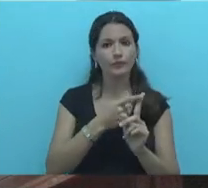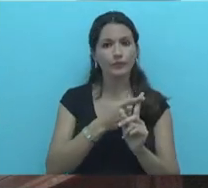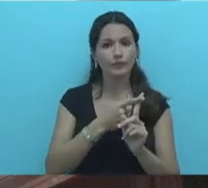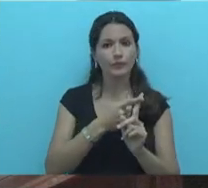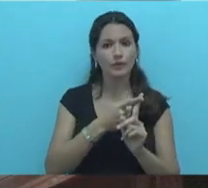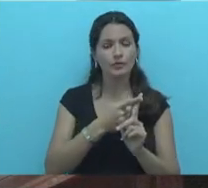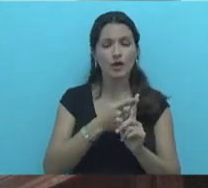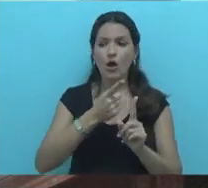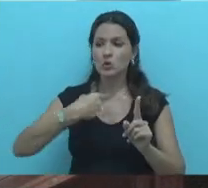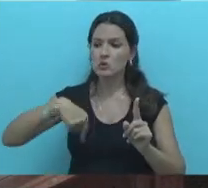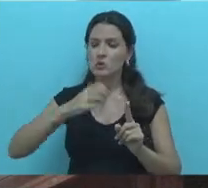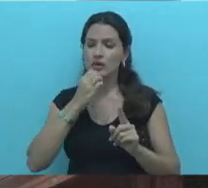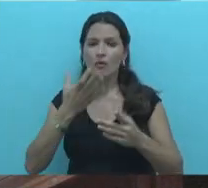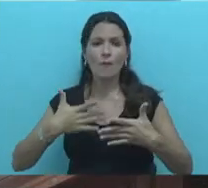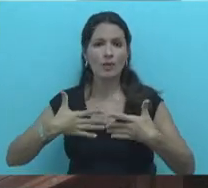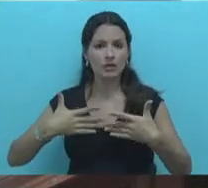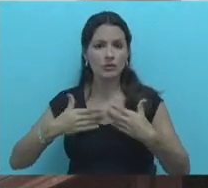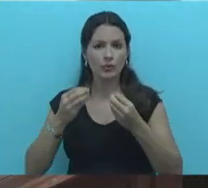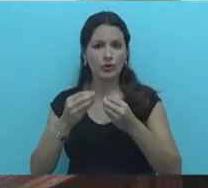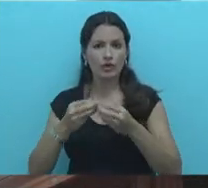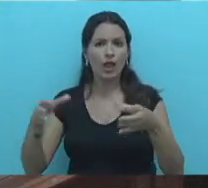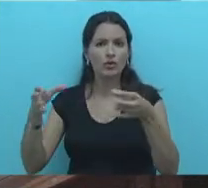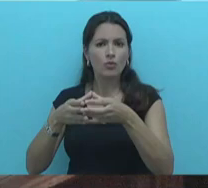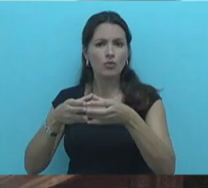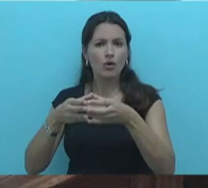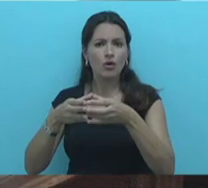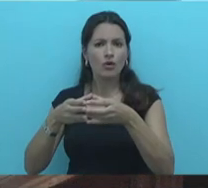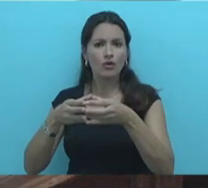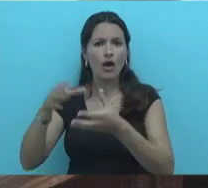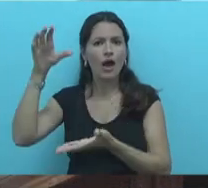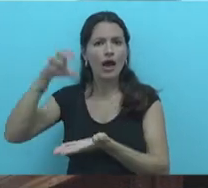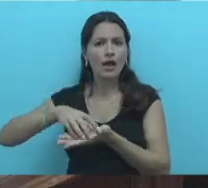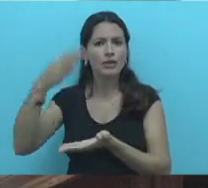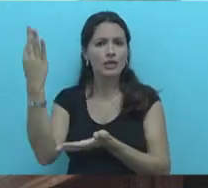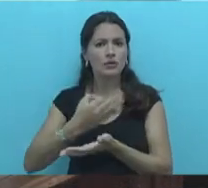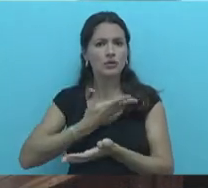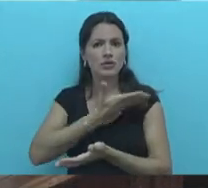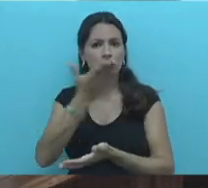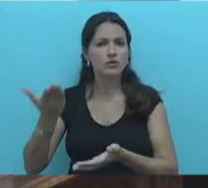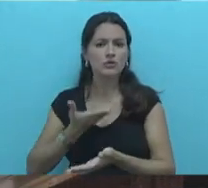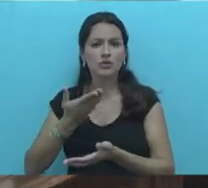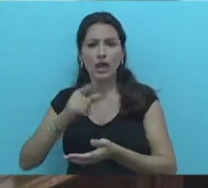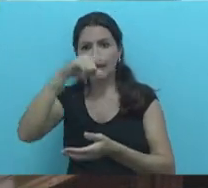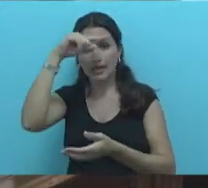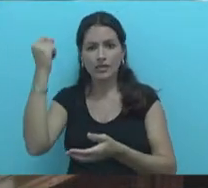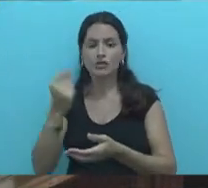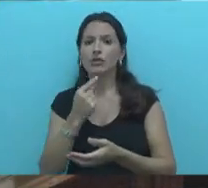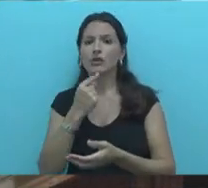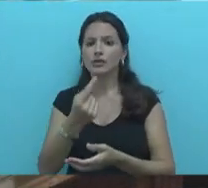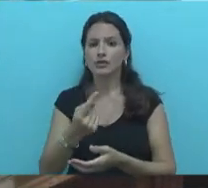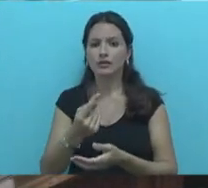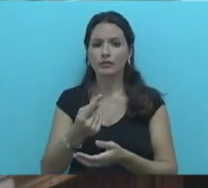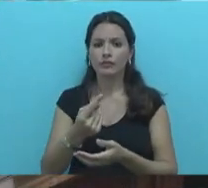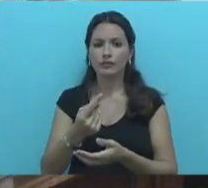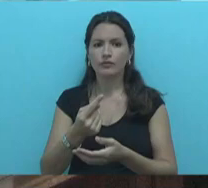el beneplácito por el fallo de la Cámara Federal de Seguridad Social de la Nación, que declara la inconstitucionalidad